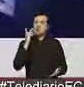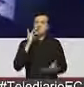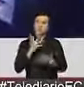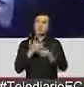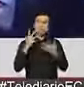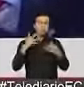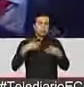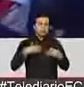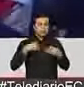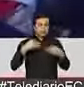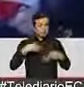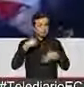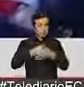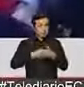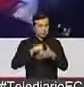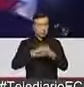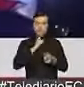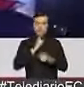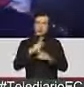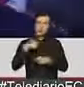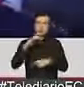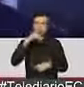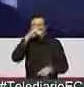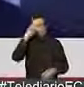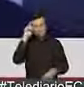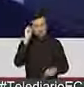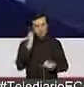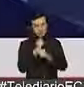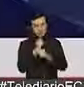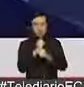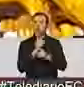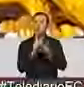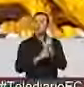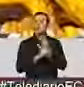también tomado como unas banderas de lucha: generar empleo, desarrollo y productividad para el país.